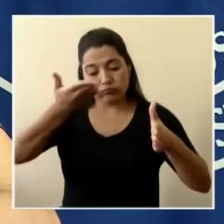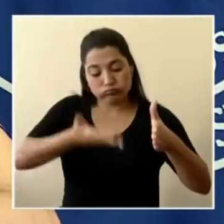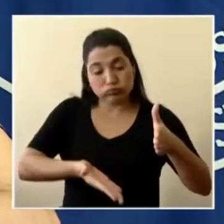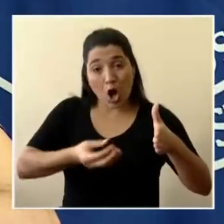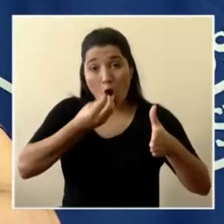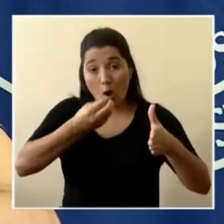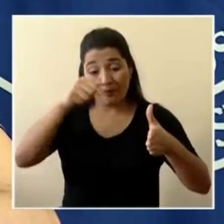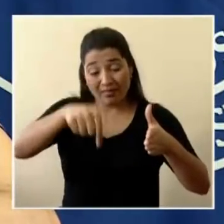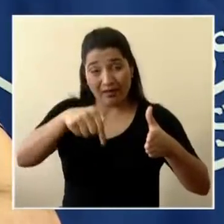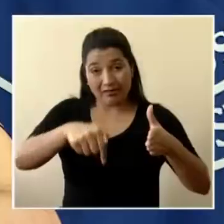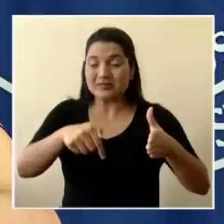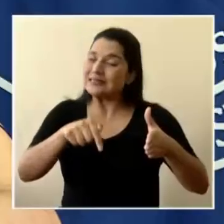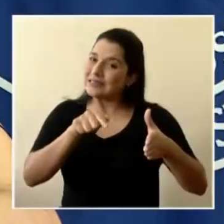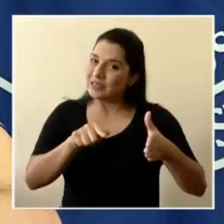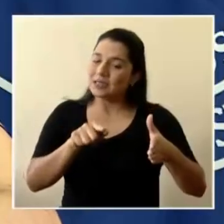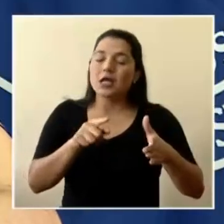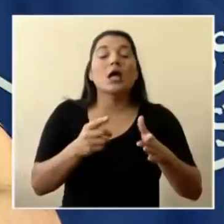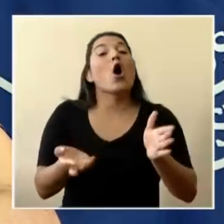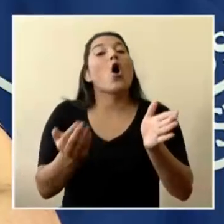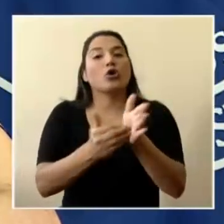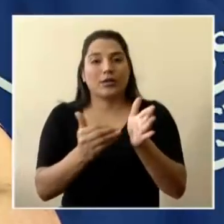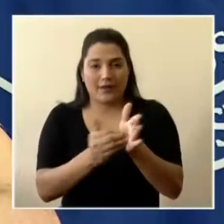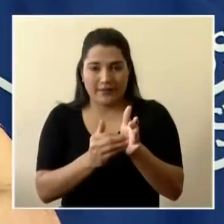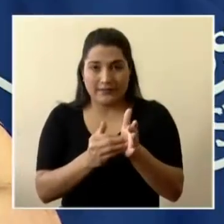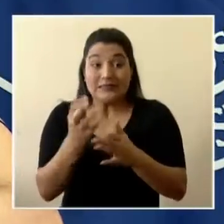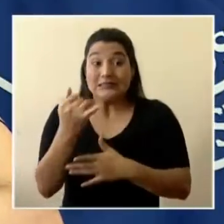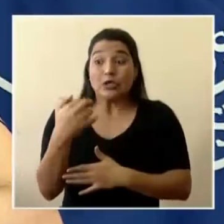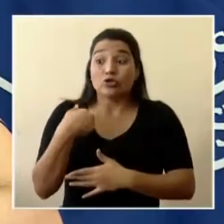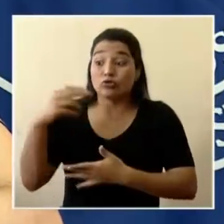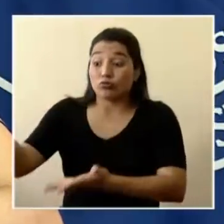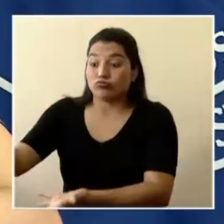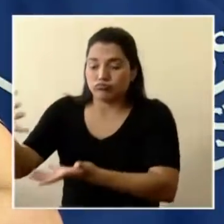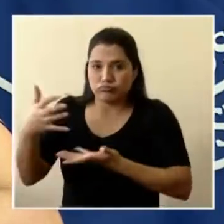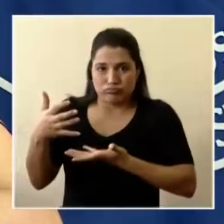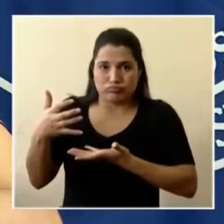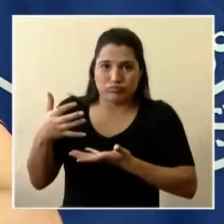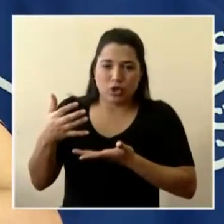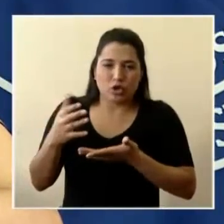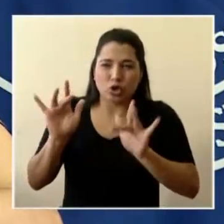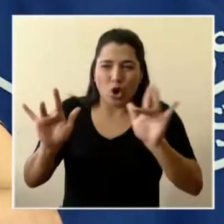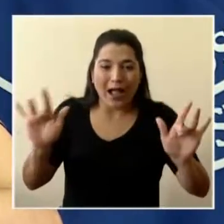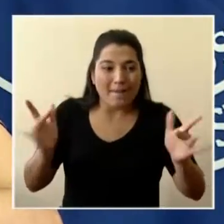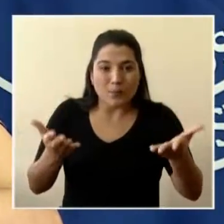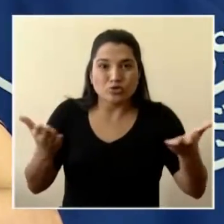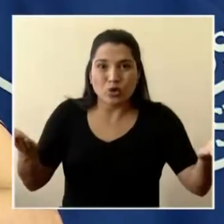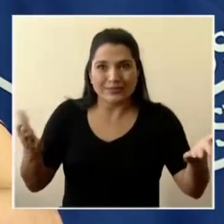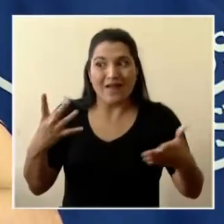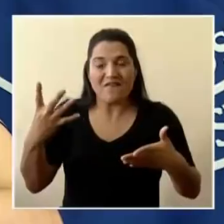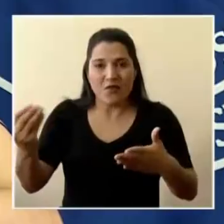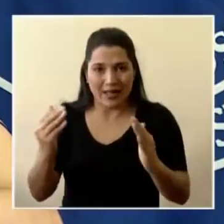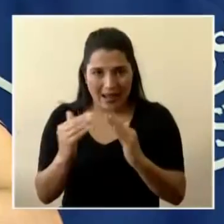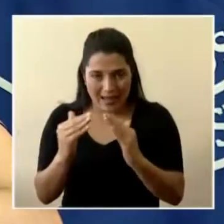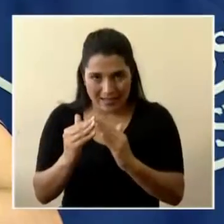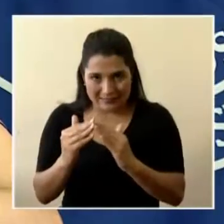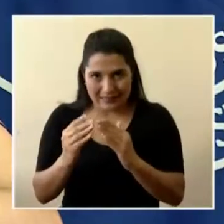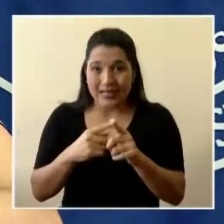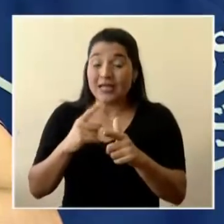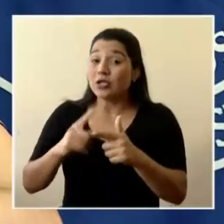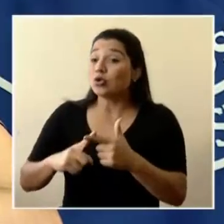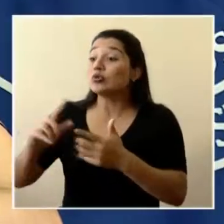cuando tocamos objetos principalmente que no están dentro de nuestras casas, a menos de que ya haya personas con síntomas respiratorios, no